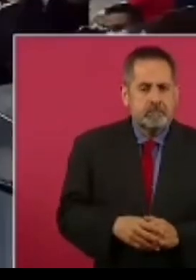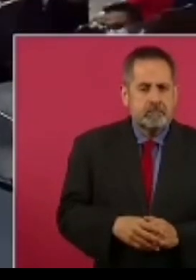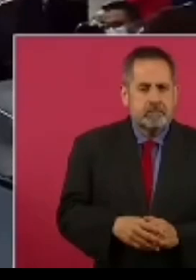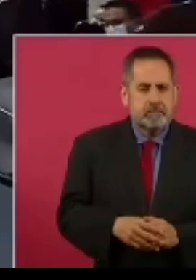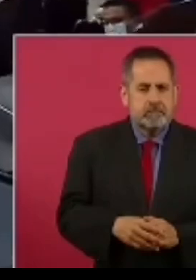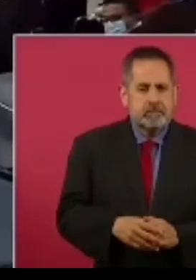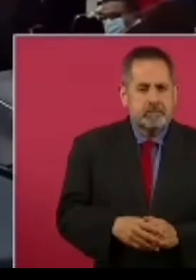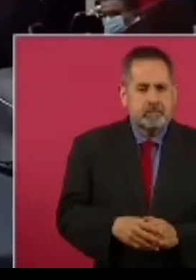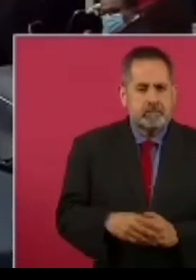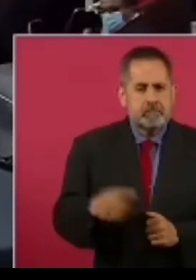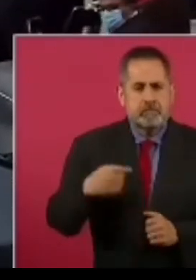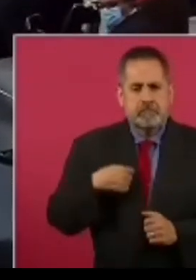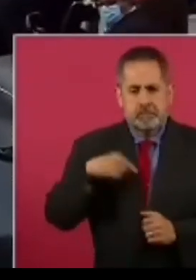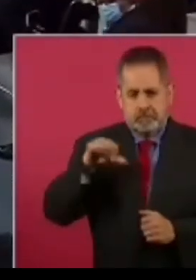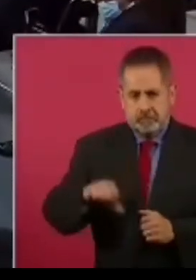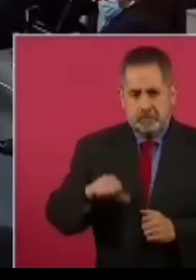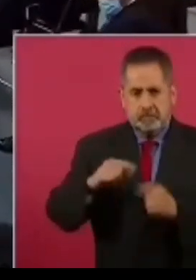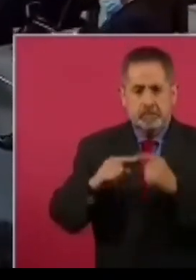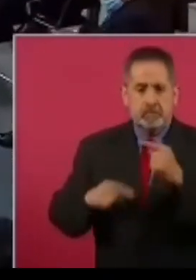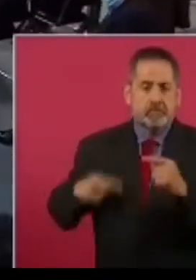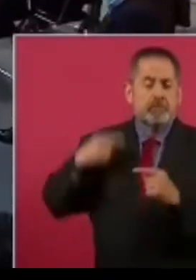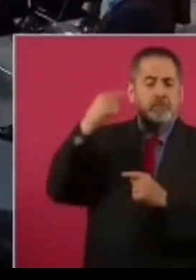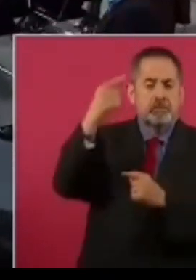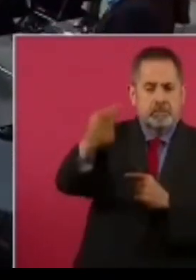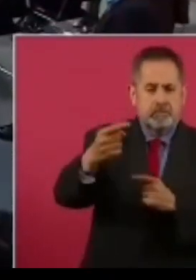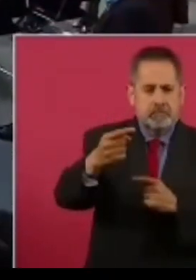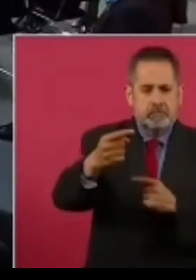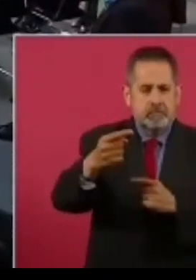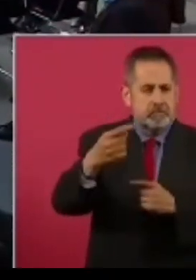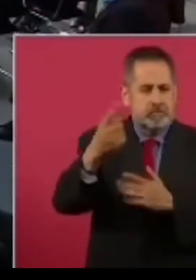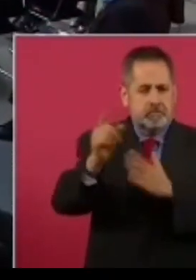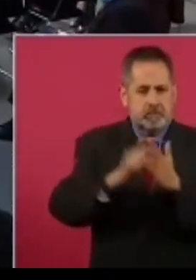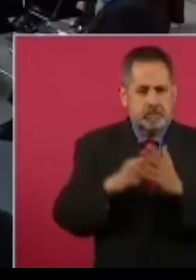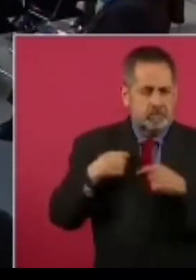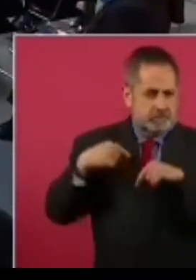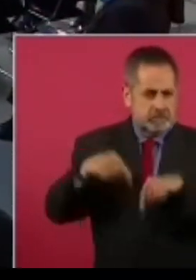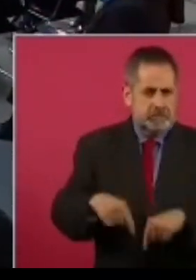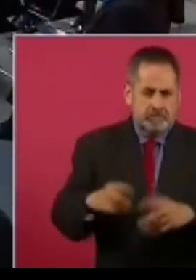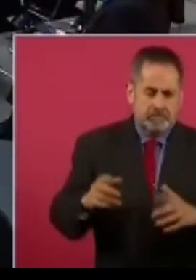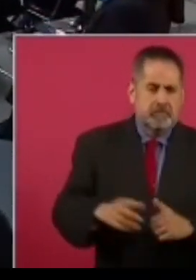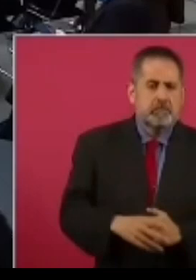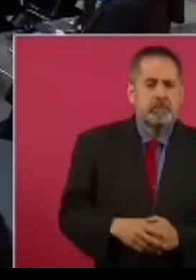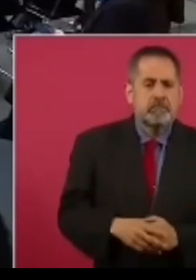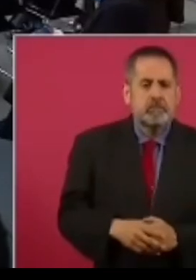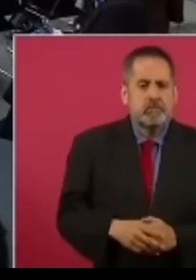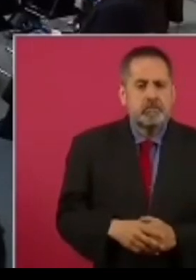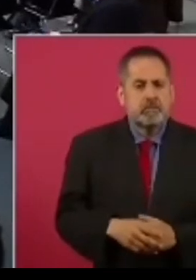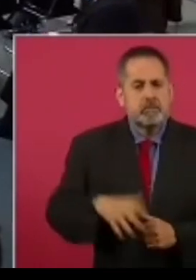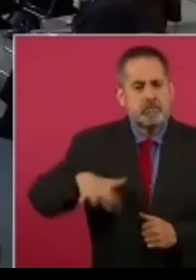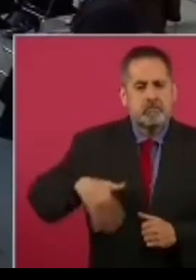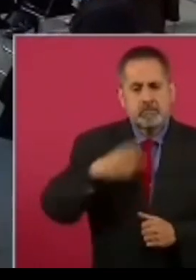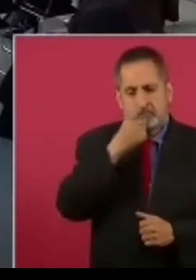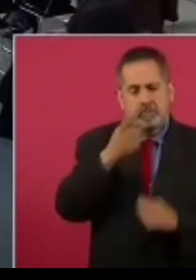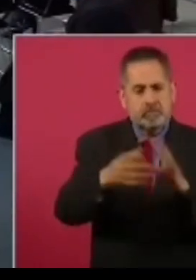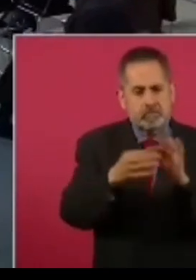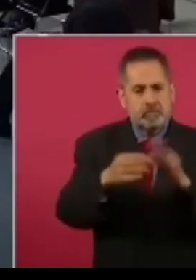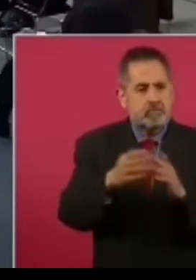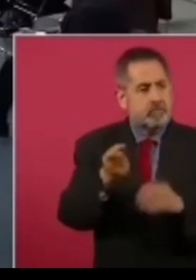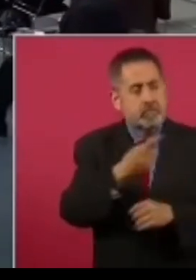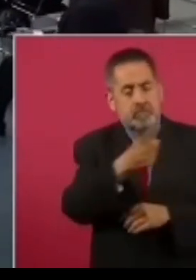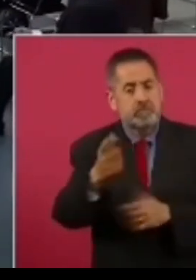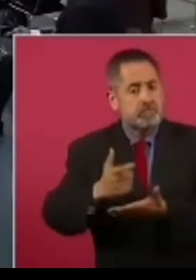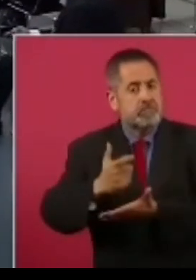no me toca hasta hoy, hasta el último mes, hasta el próximo mes sí me toca. Y sí, como le decía, hay